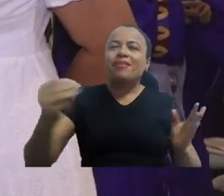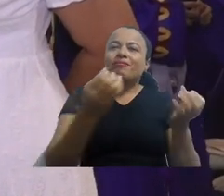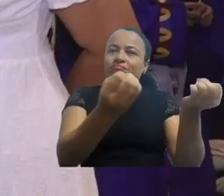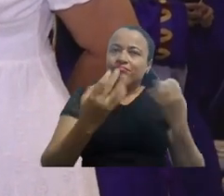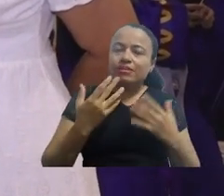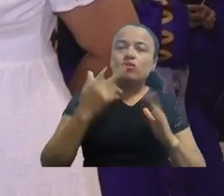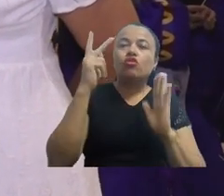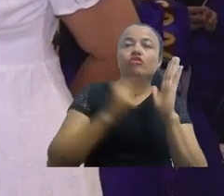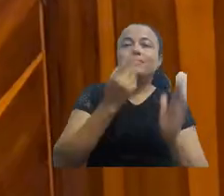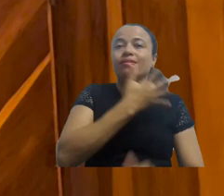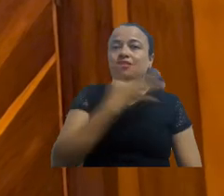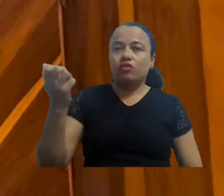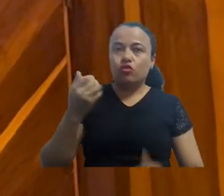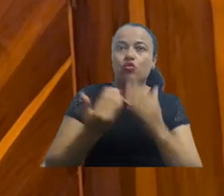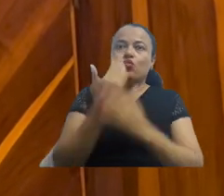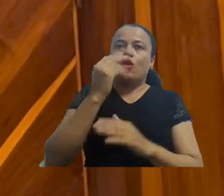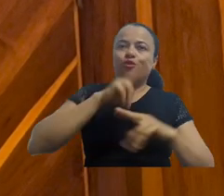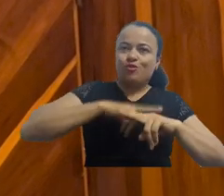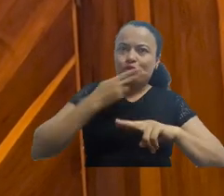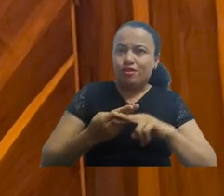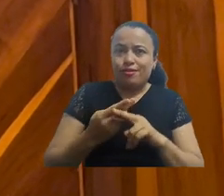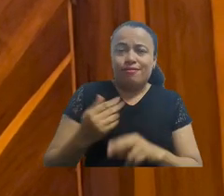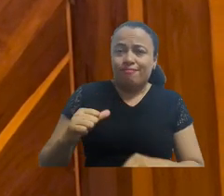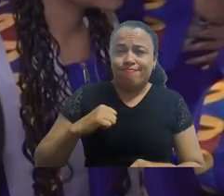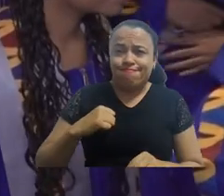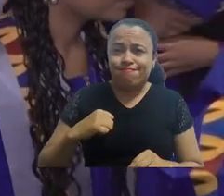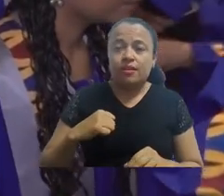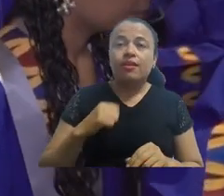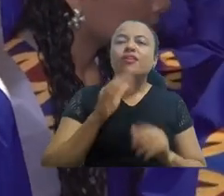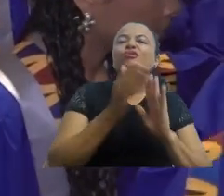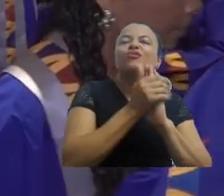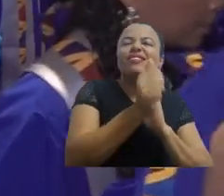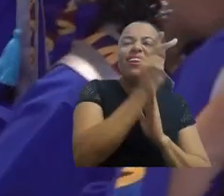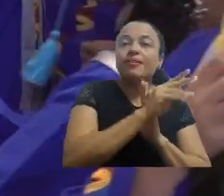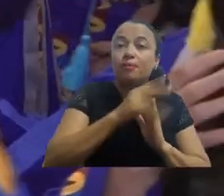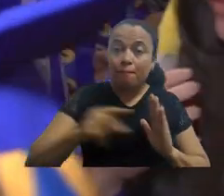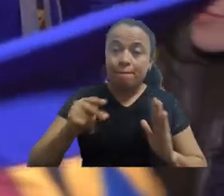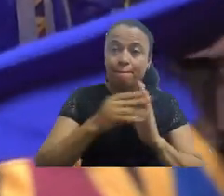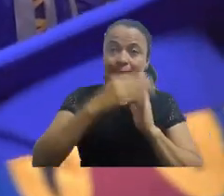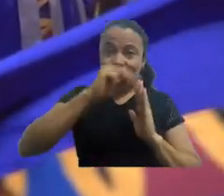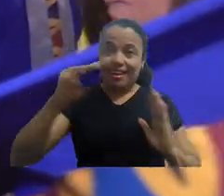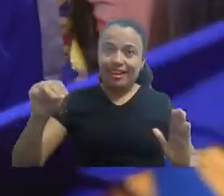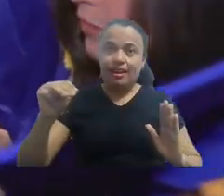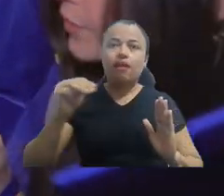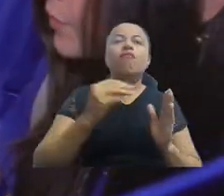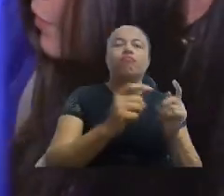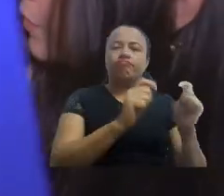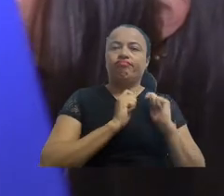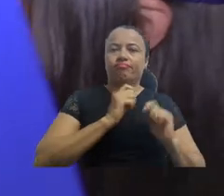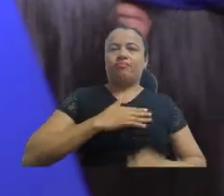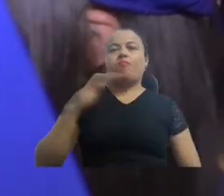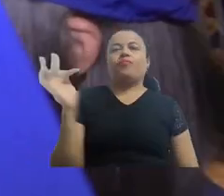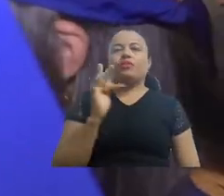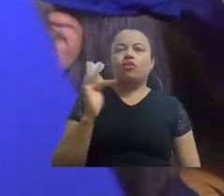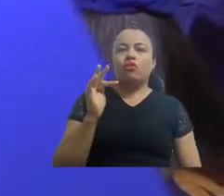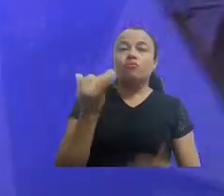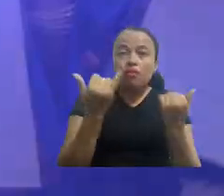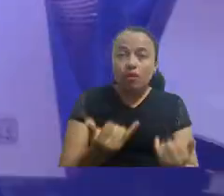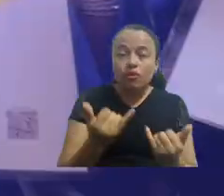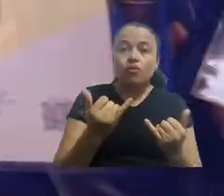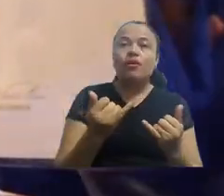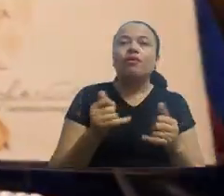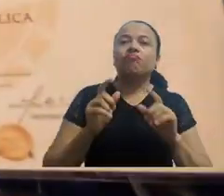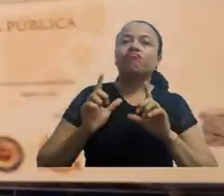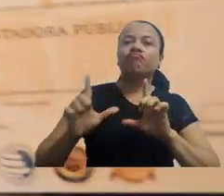mí cerca de 2.500 sobrinos nuevos que no tenía, porque ese apodo me lo pusieron los de Talento. Y de los 70.000 graduados